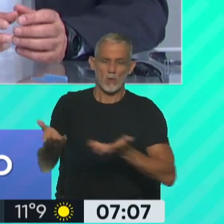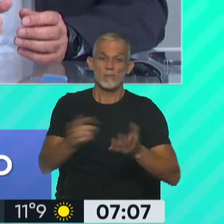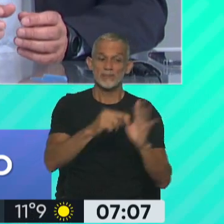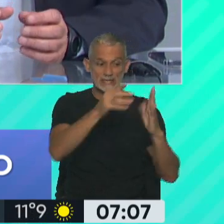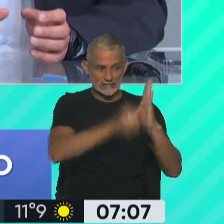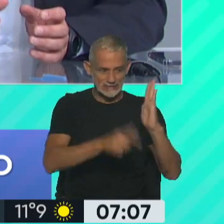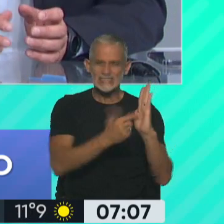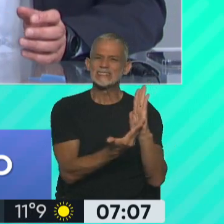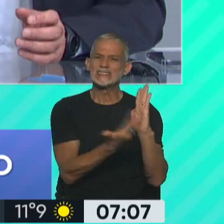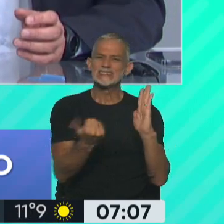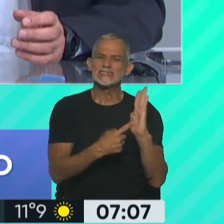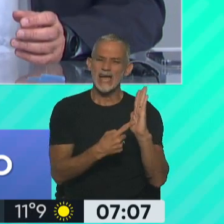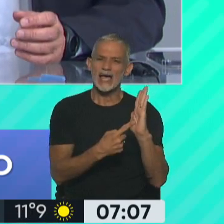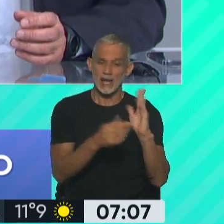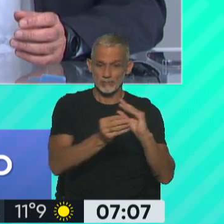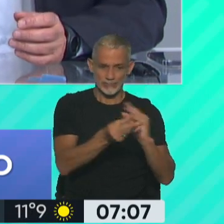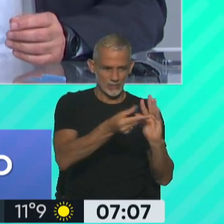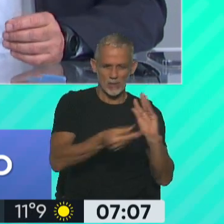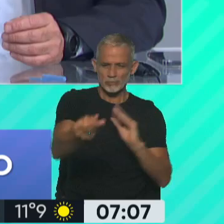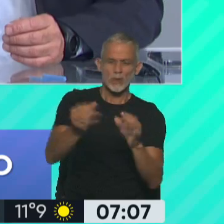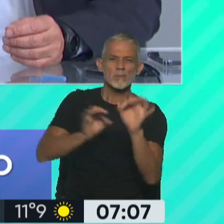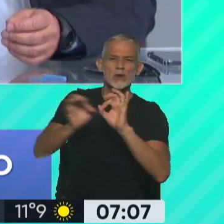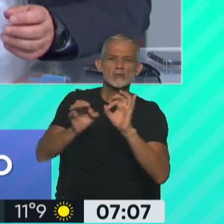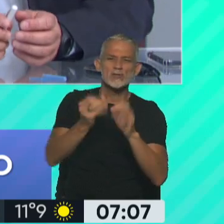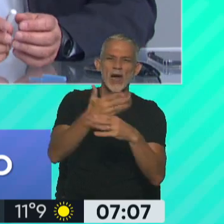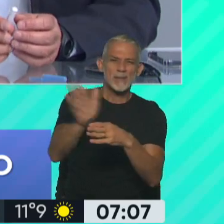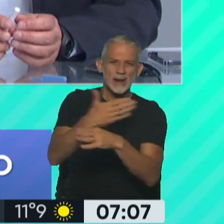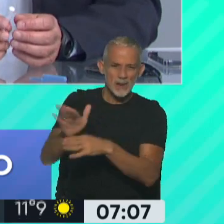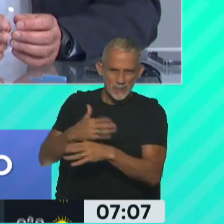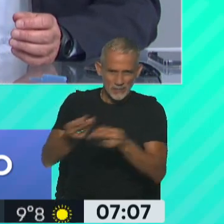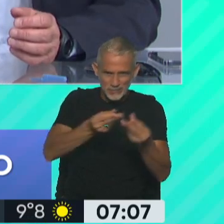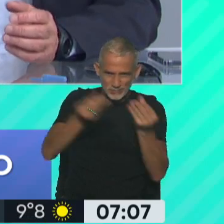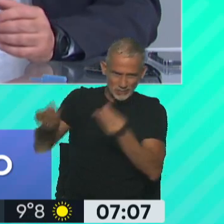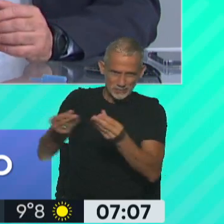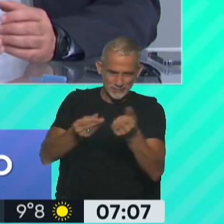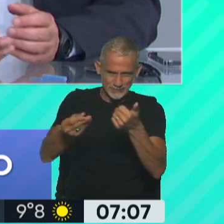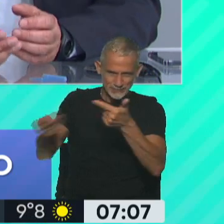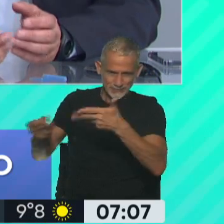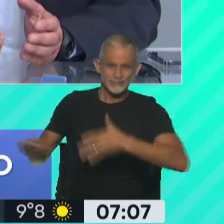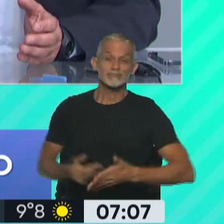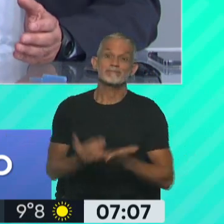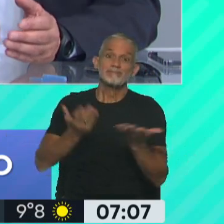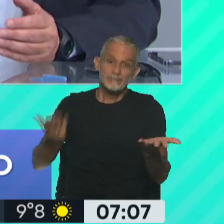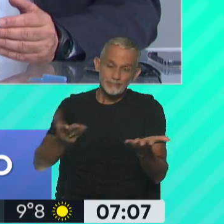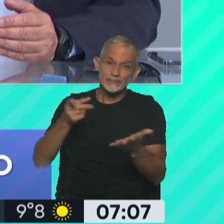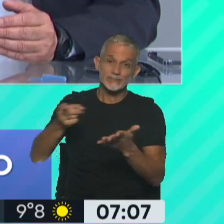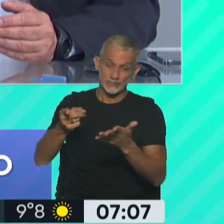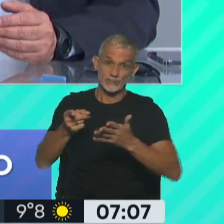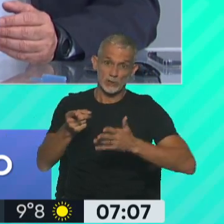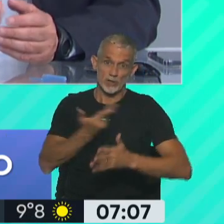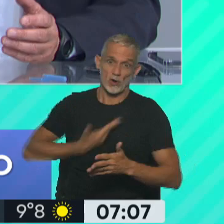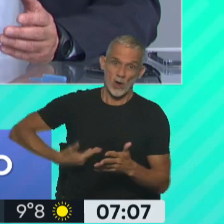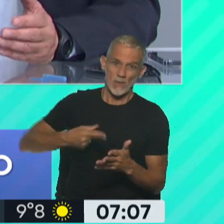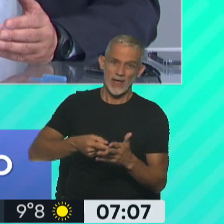fue el proyecto de ley ómnibus y va a ingresar como proyectos de ley al Congreso de la Nación. Lo que le va a facilitar al